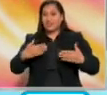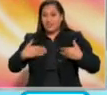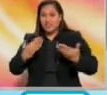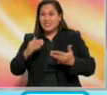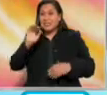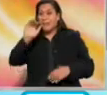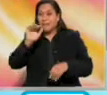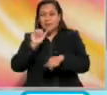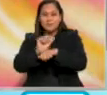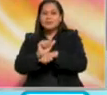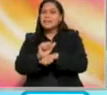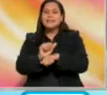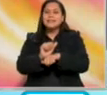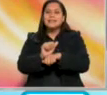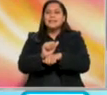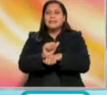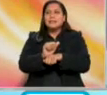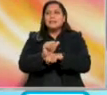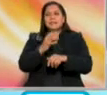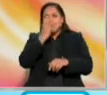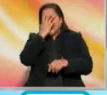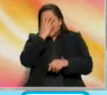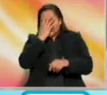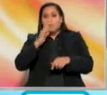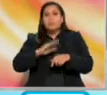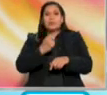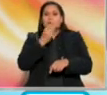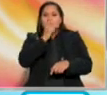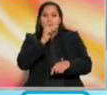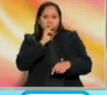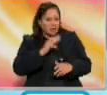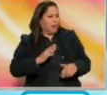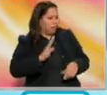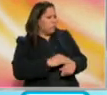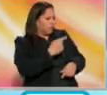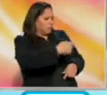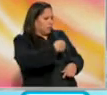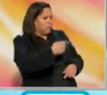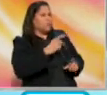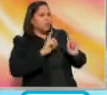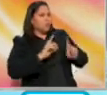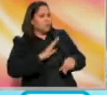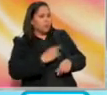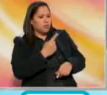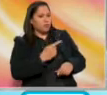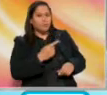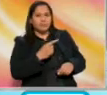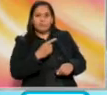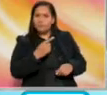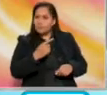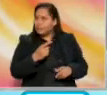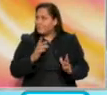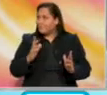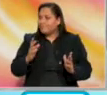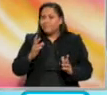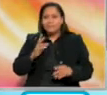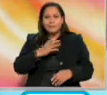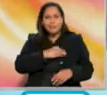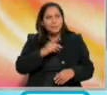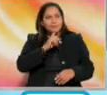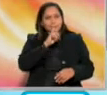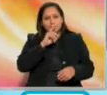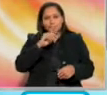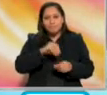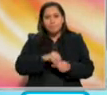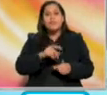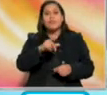hablar porque eventualmente papá o mamá se les paran los pelos de punta. ¿Y por qué preguntas eso? Eso quería preguntarte, ¿cómo entonces se preparan los